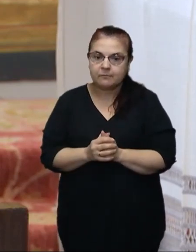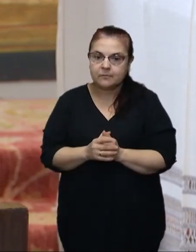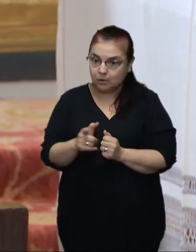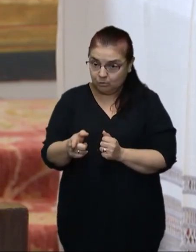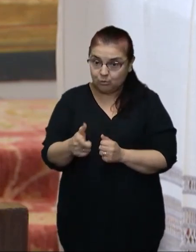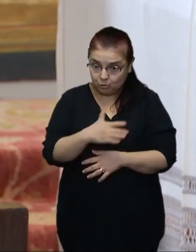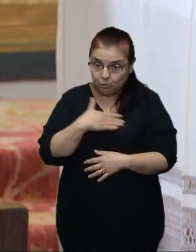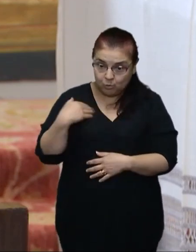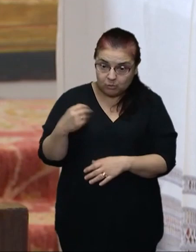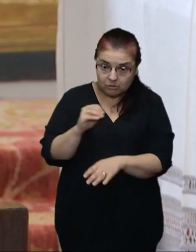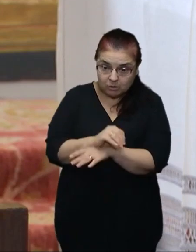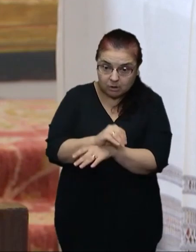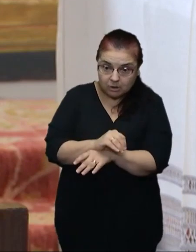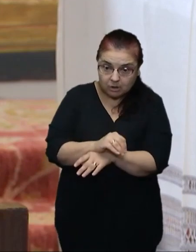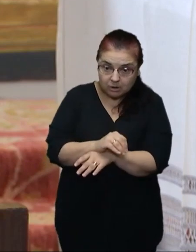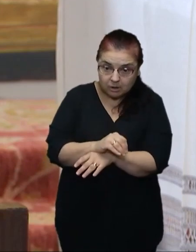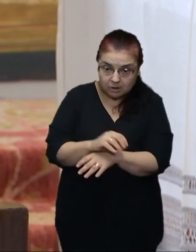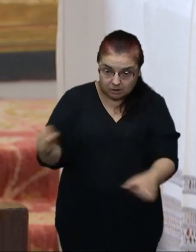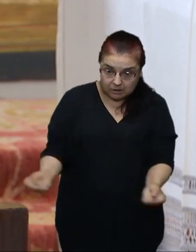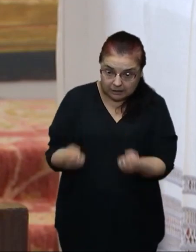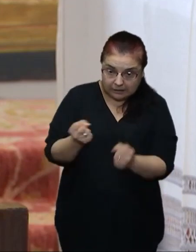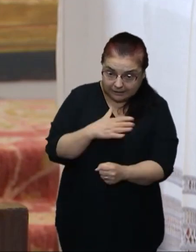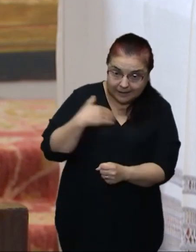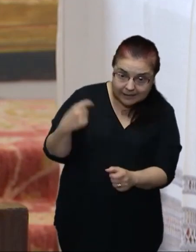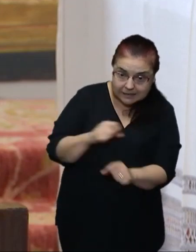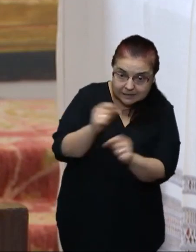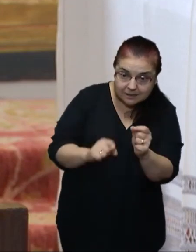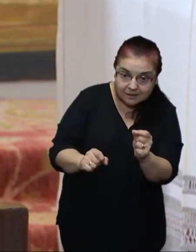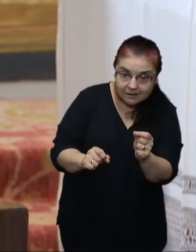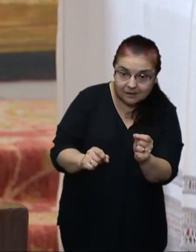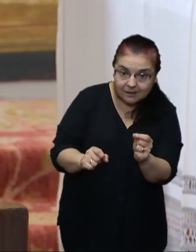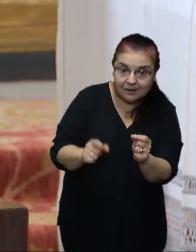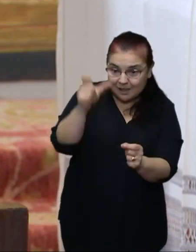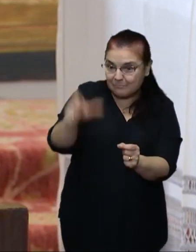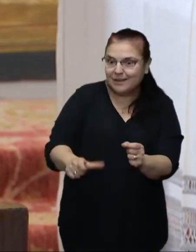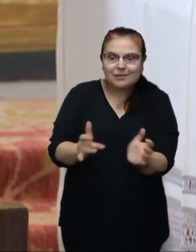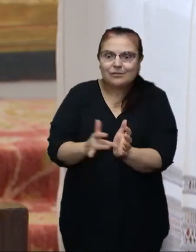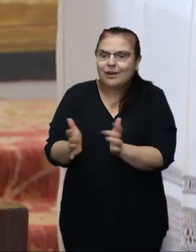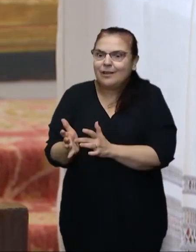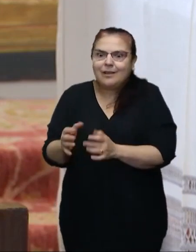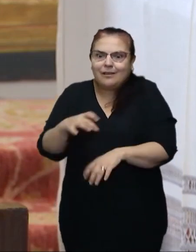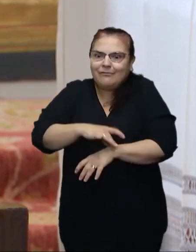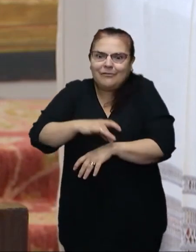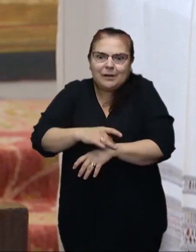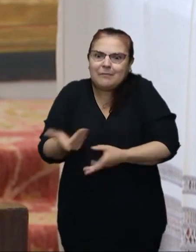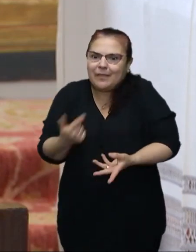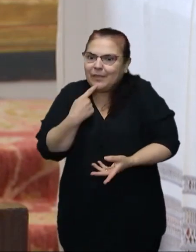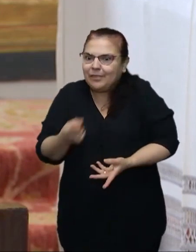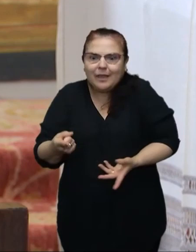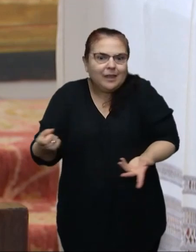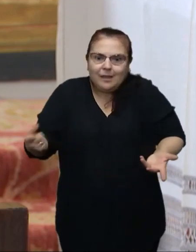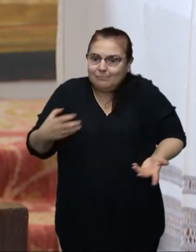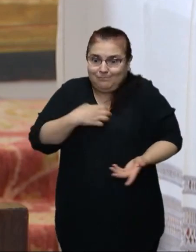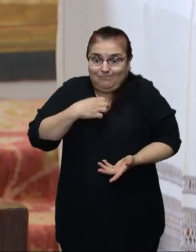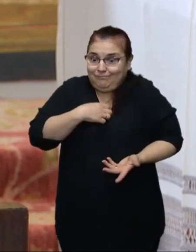¿Quieres quedar sano? Y entonces el enfermo le dice, sí, es que no puedo, cuando llego,